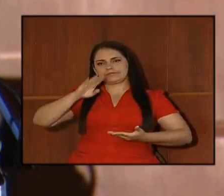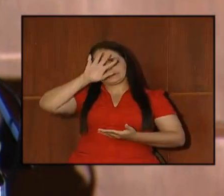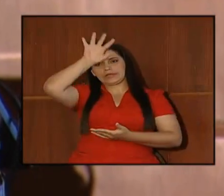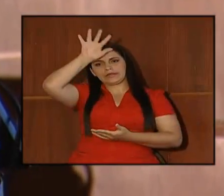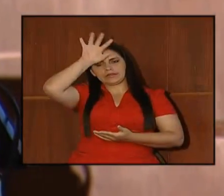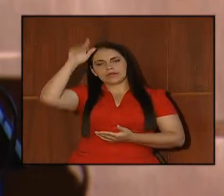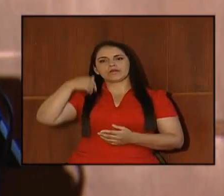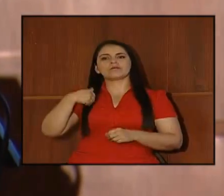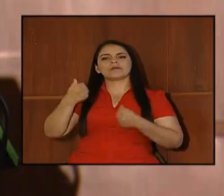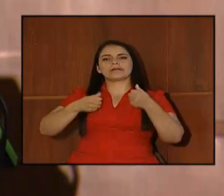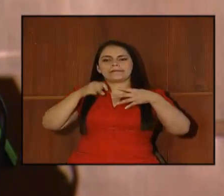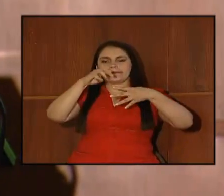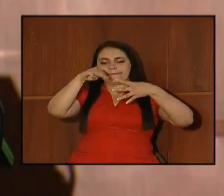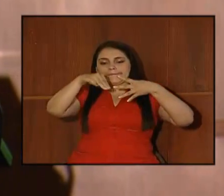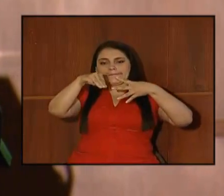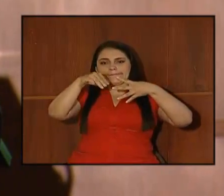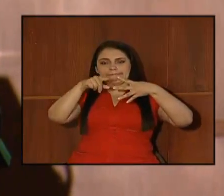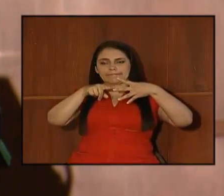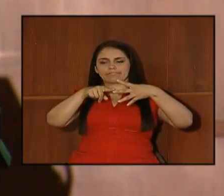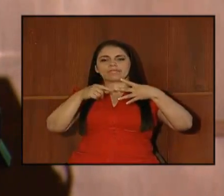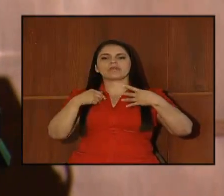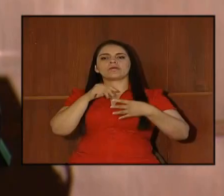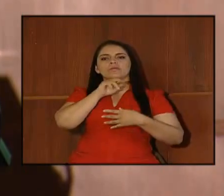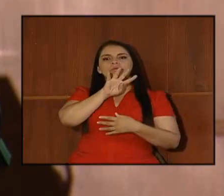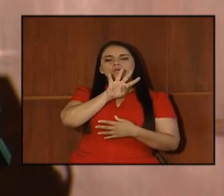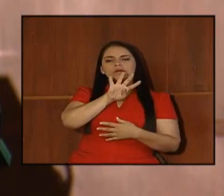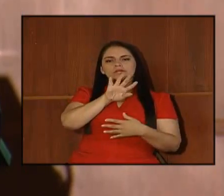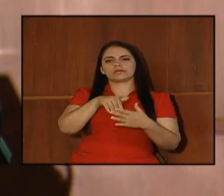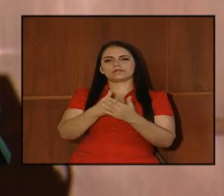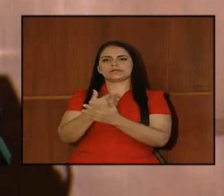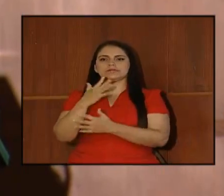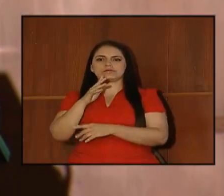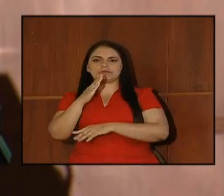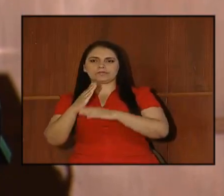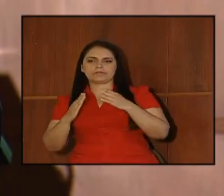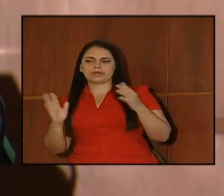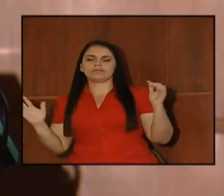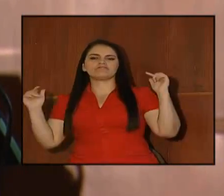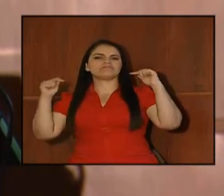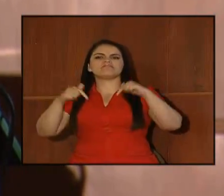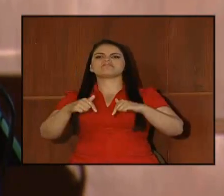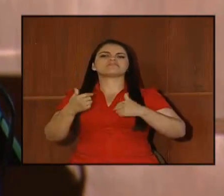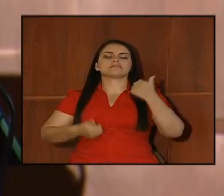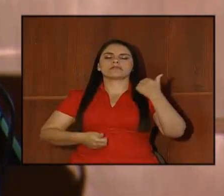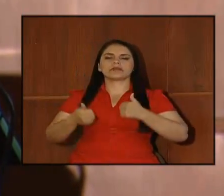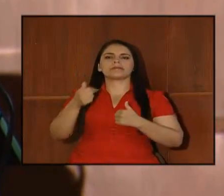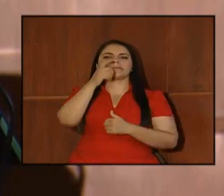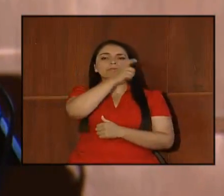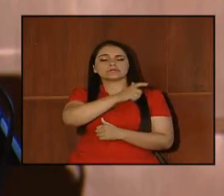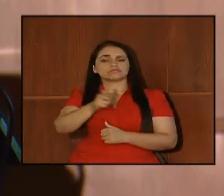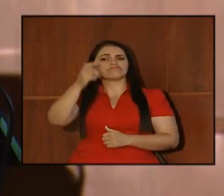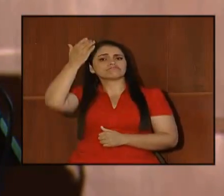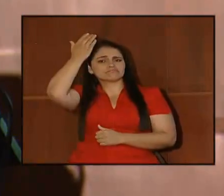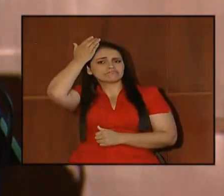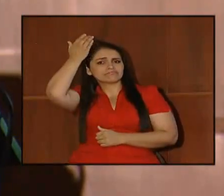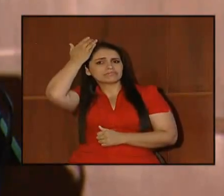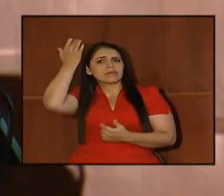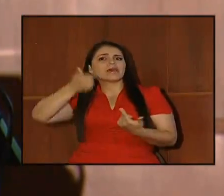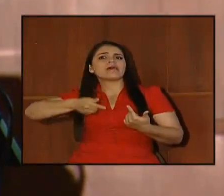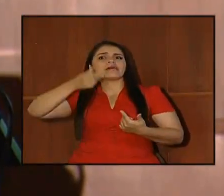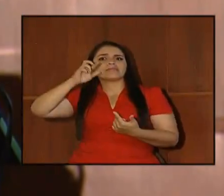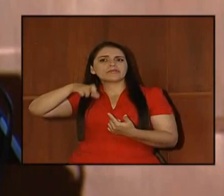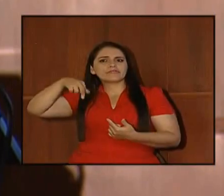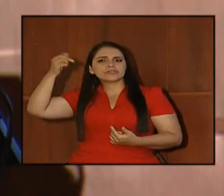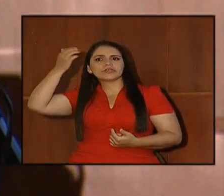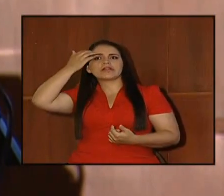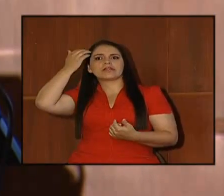segundos miércoles de cada mes, de 4 a 5:30 de la tarde. Nos reunimos aquí con especialistas que nos hablan de diferentes temas en salud